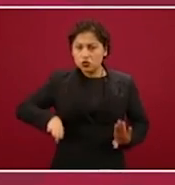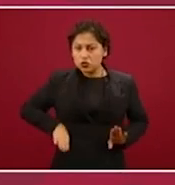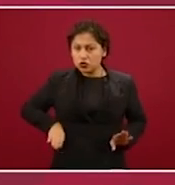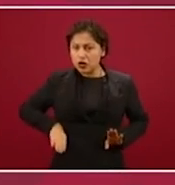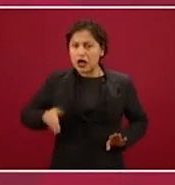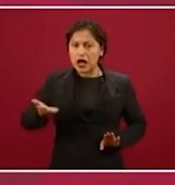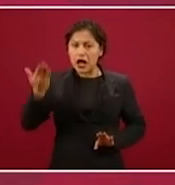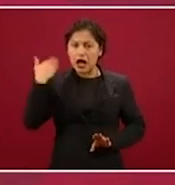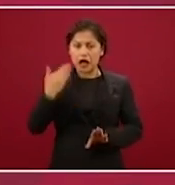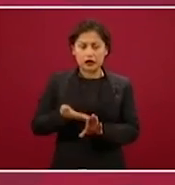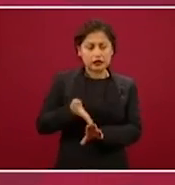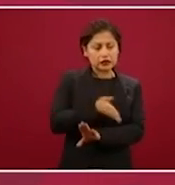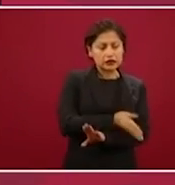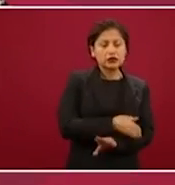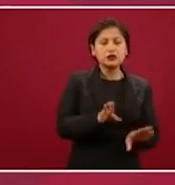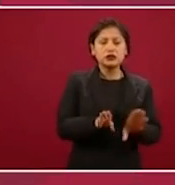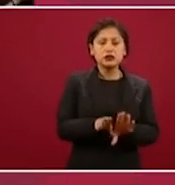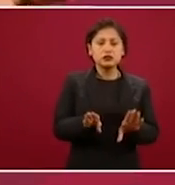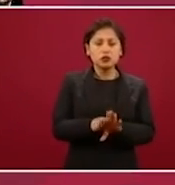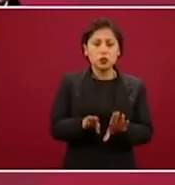rellenaban con agua, ¿no?